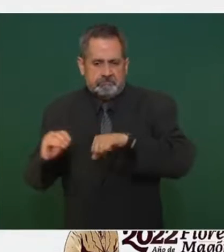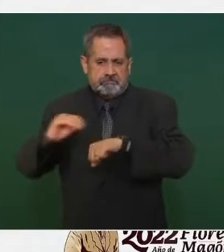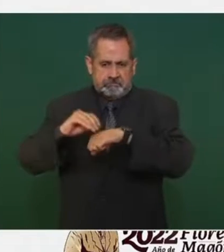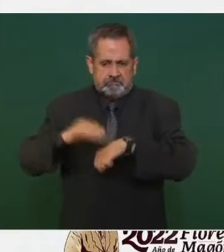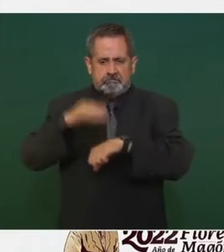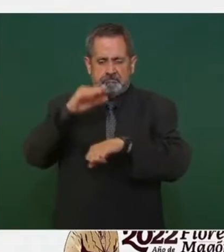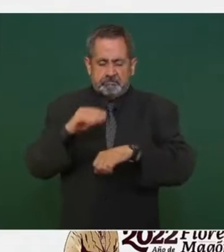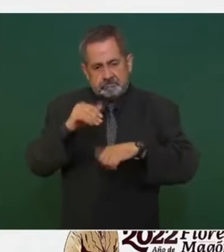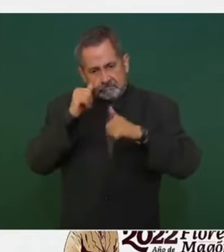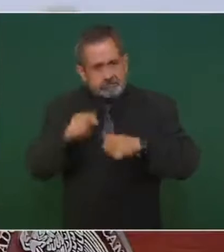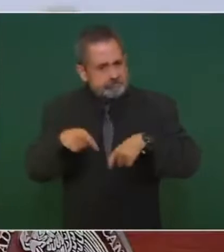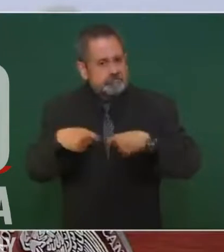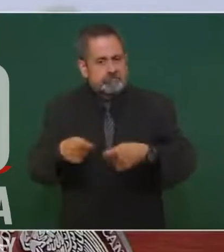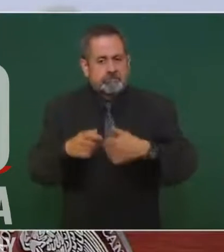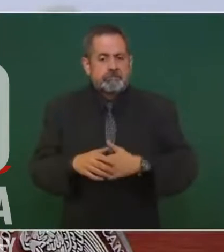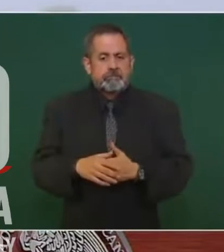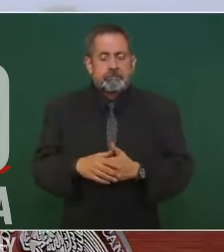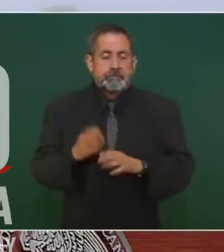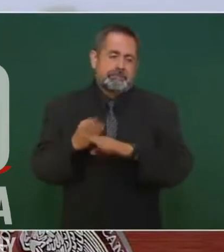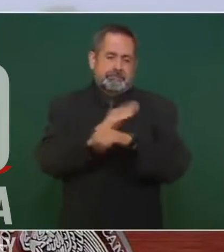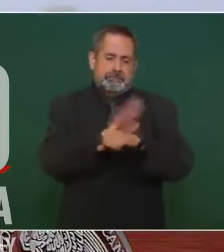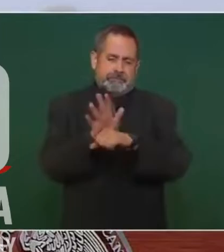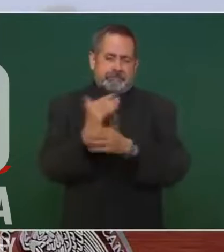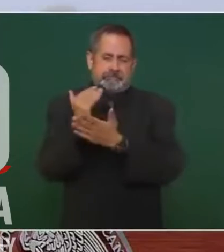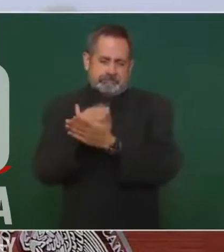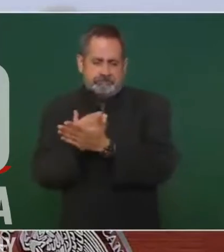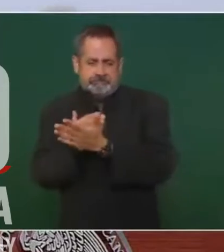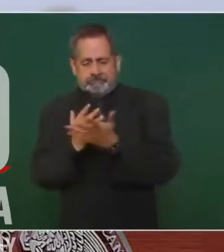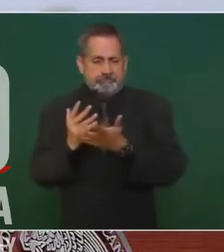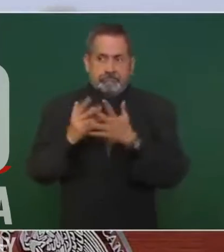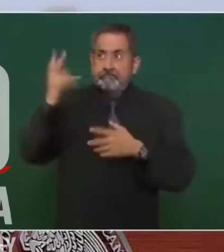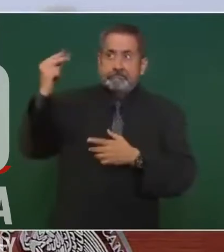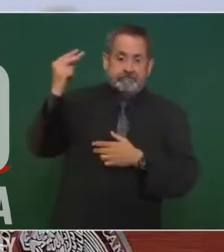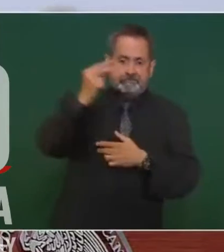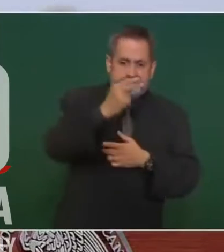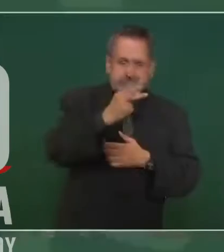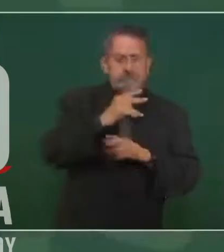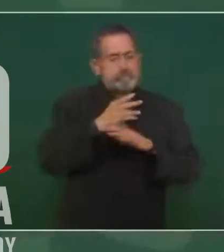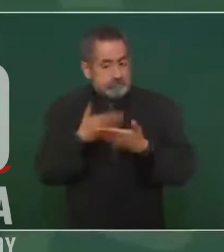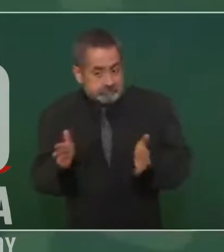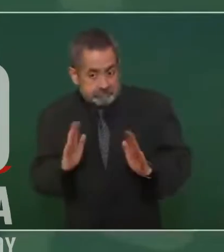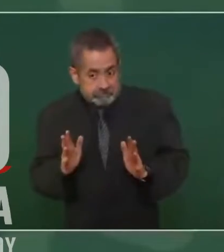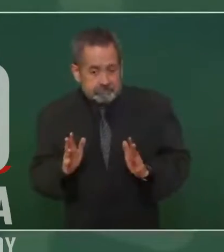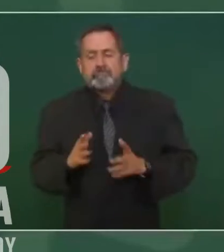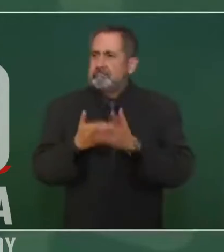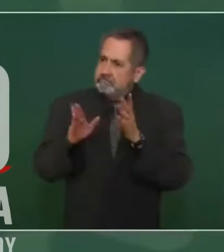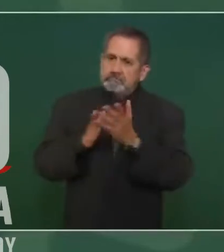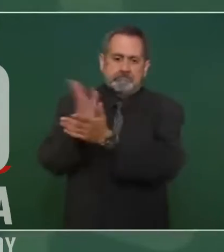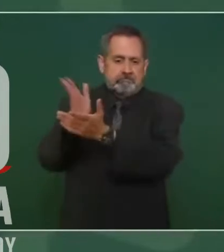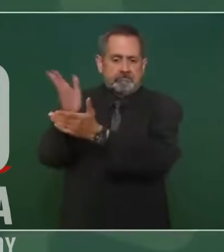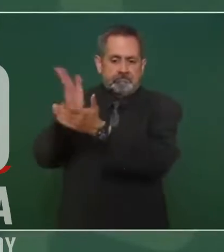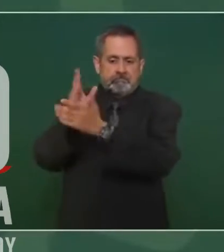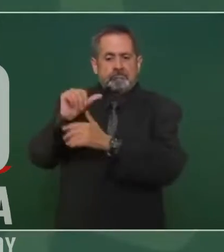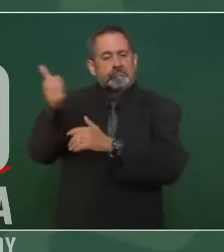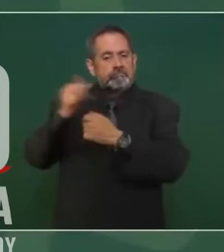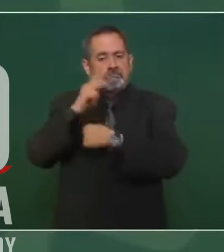importante que fue un poco disminuida durante la pandemia porque no eran aceptados en el extranjero en ningún país. Entonces,